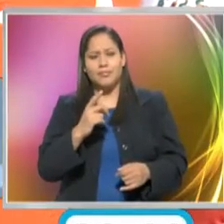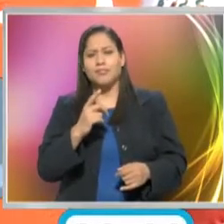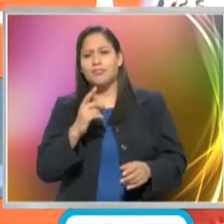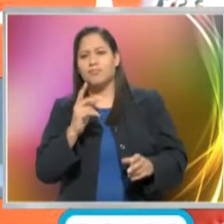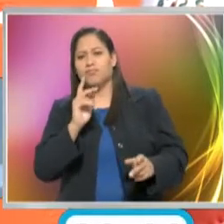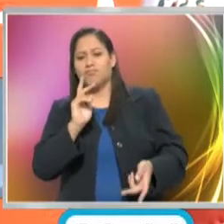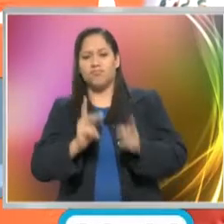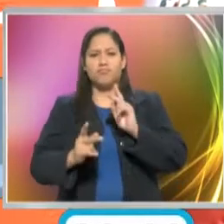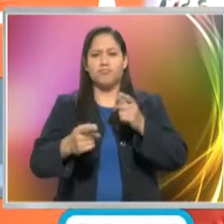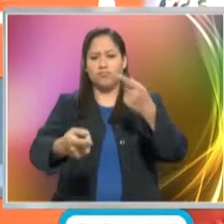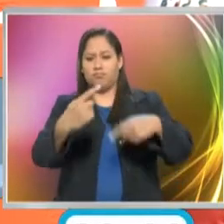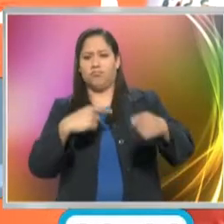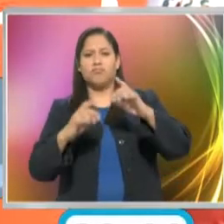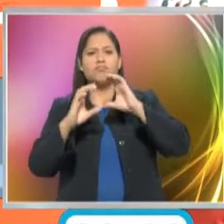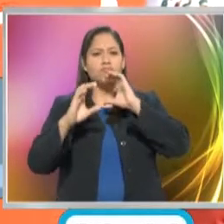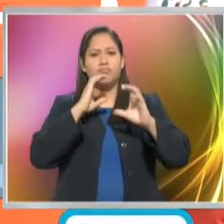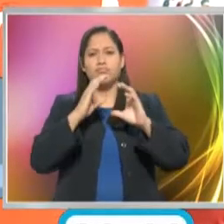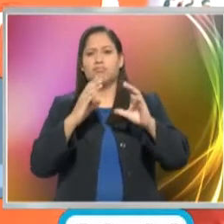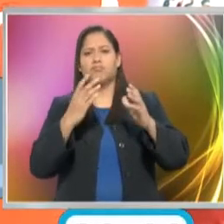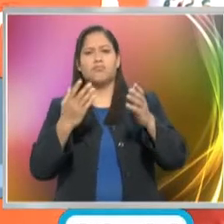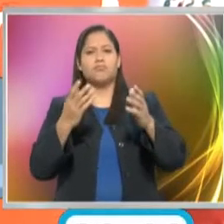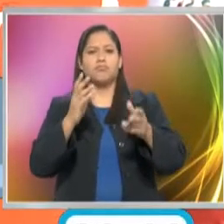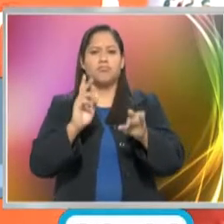licenciatura de comunicación en la Universidad